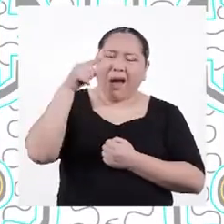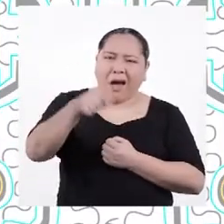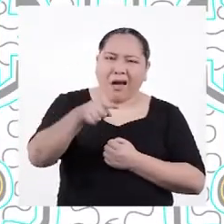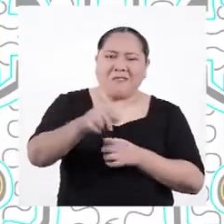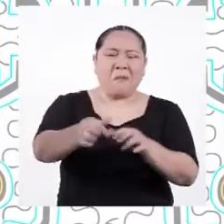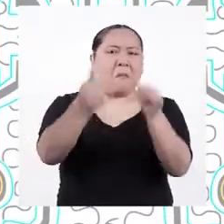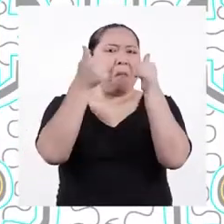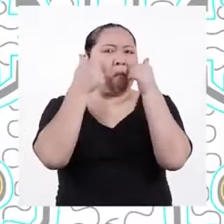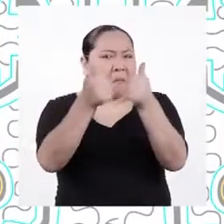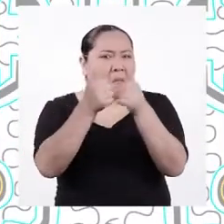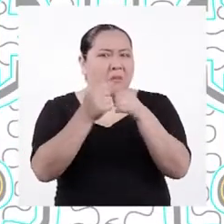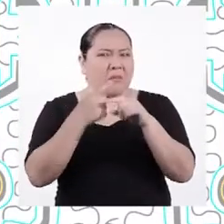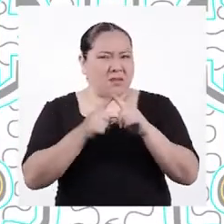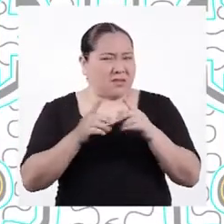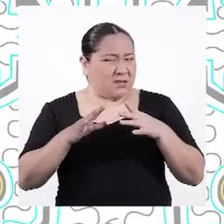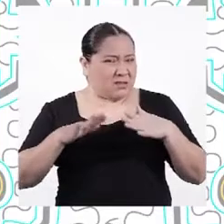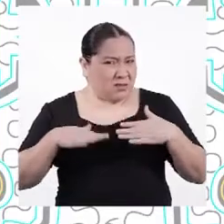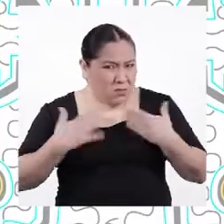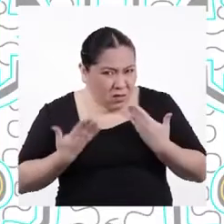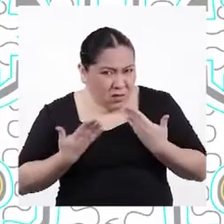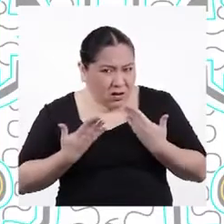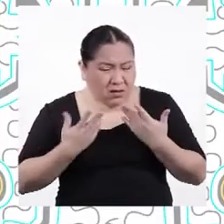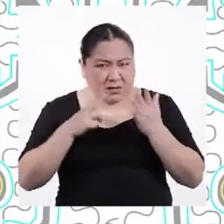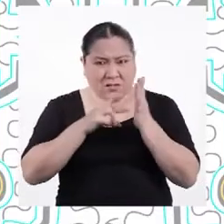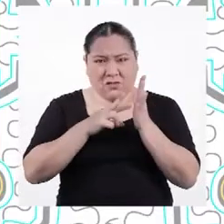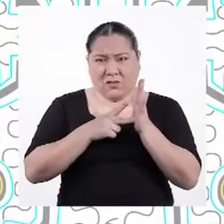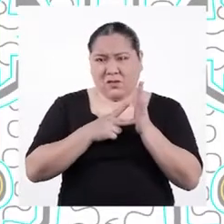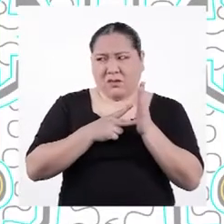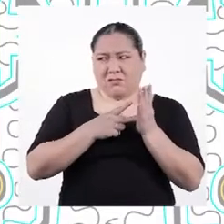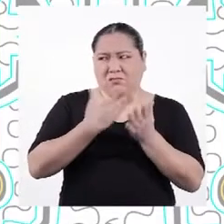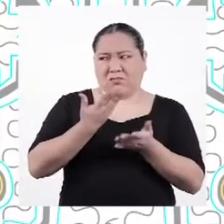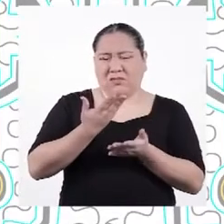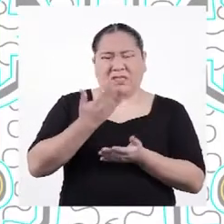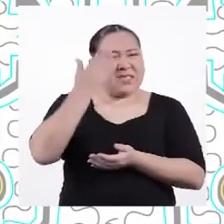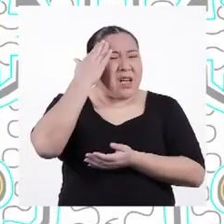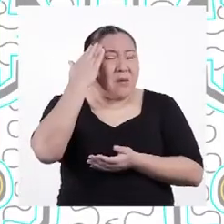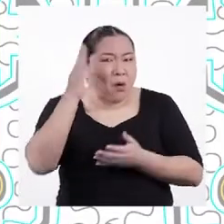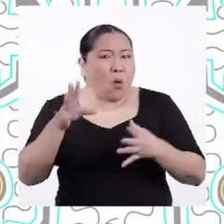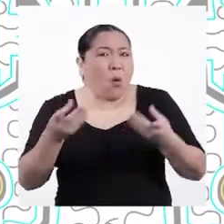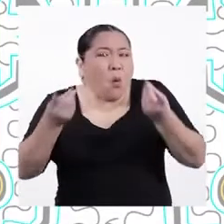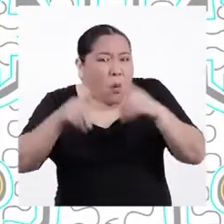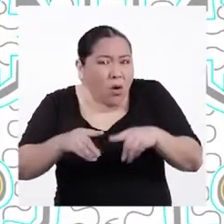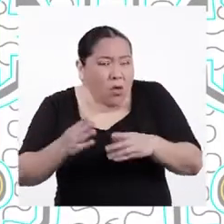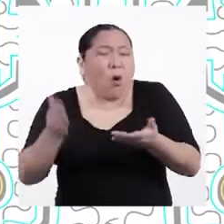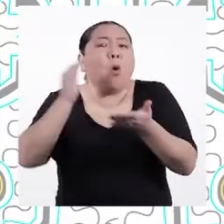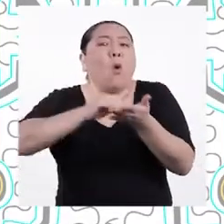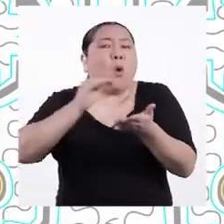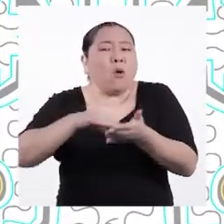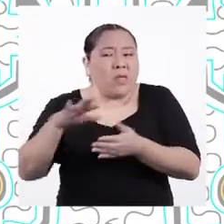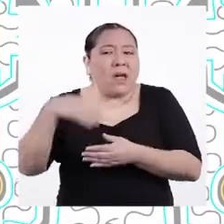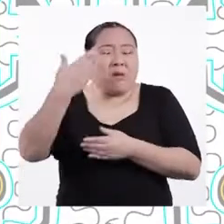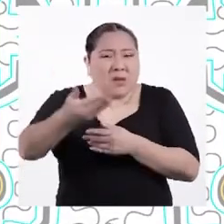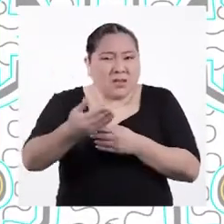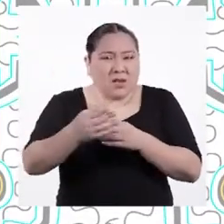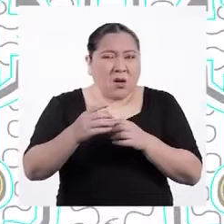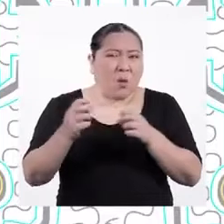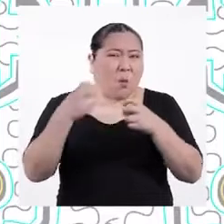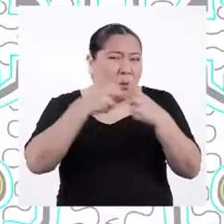súper bien. ¿Pero se podrá? Es decir, ¿se podrá saber cuándo ocurrirá otro fenómeno del